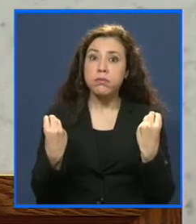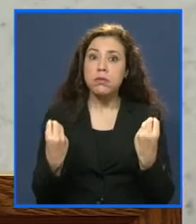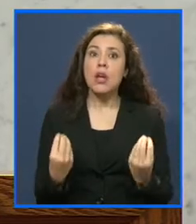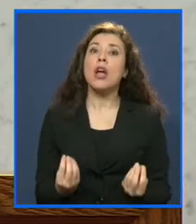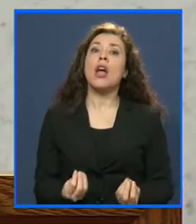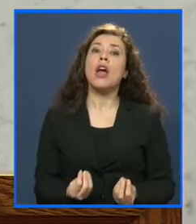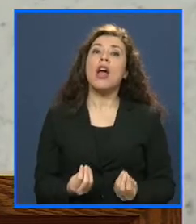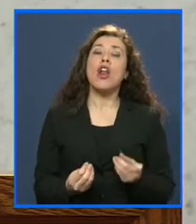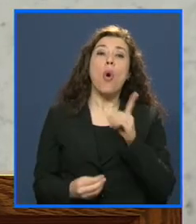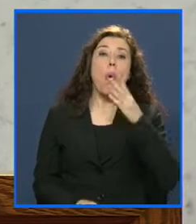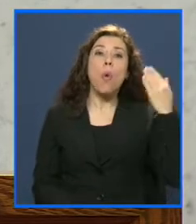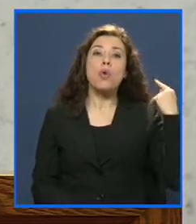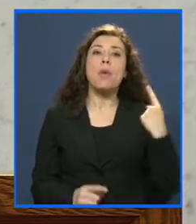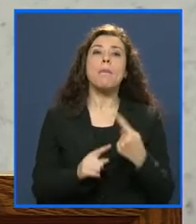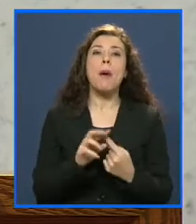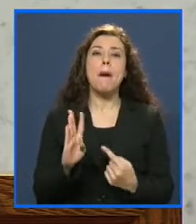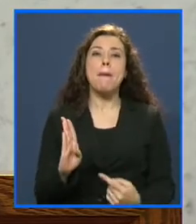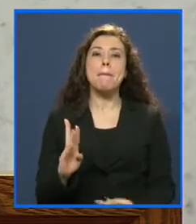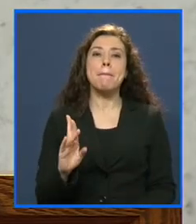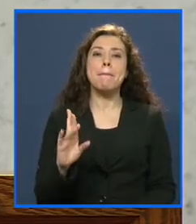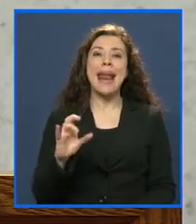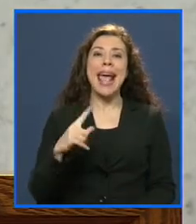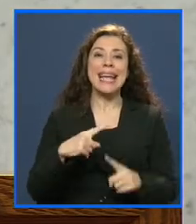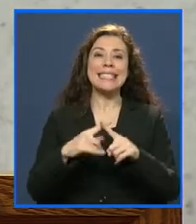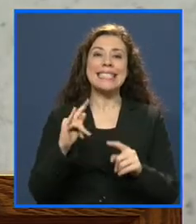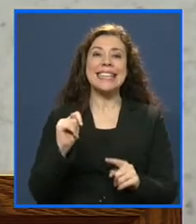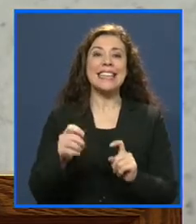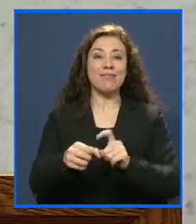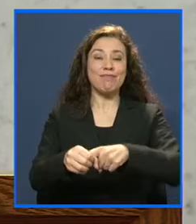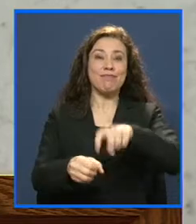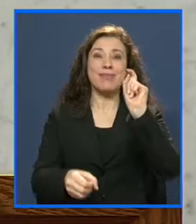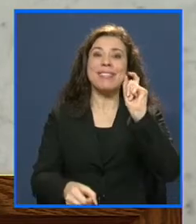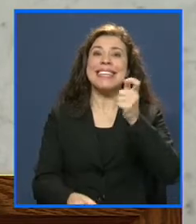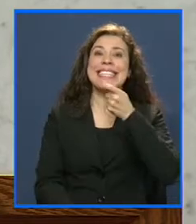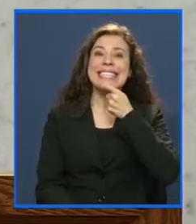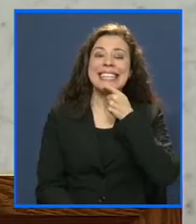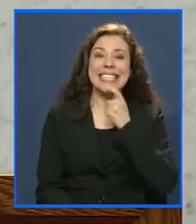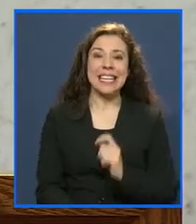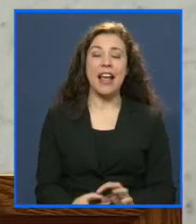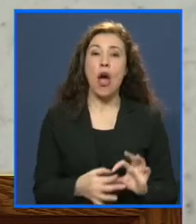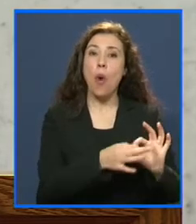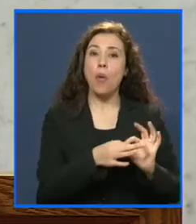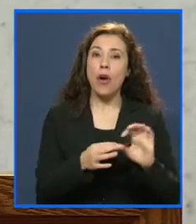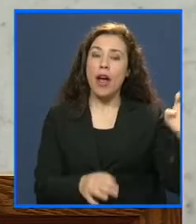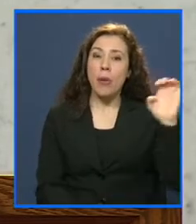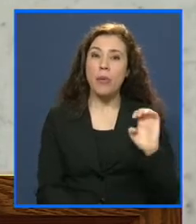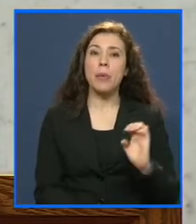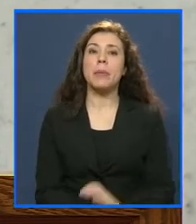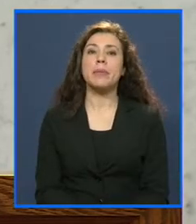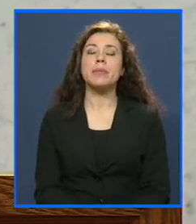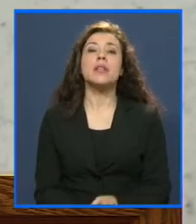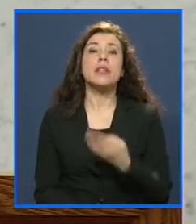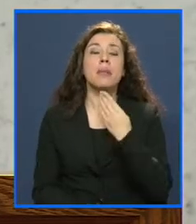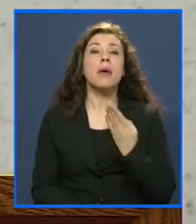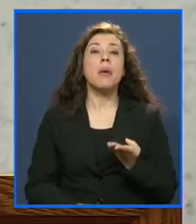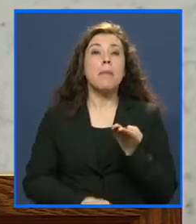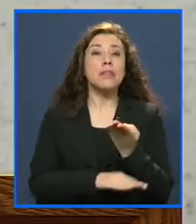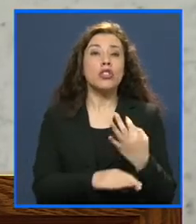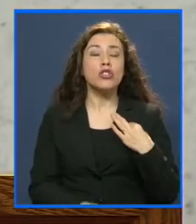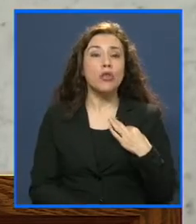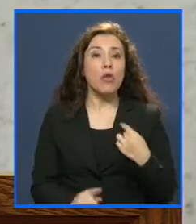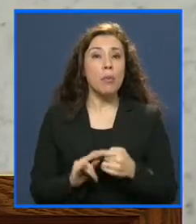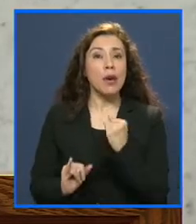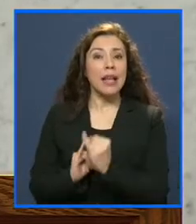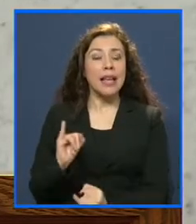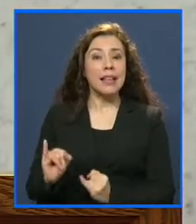repercusión en el último tiempo a propósito del break city 6 millones de firmas electrónicas consiguió registrar una petición ciudadana en el portal